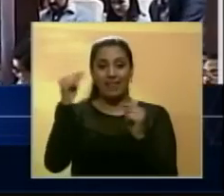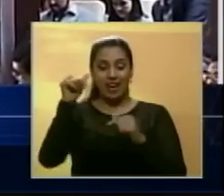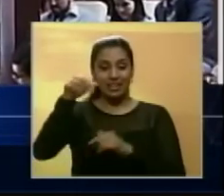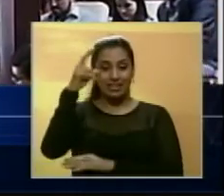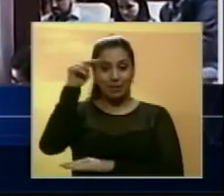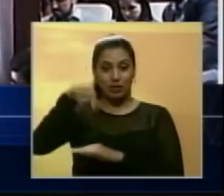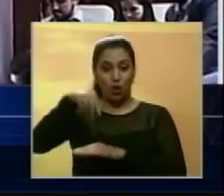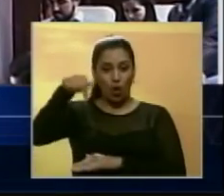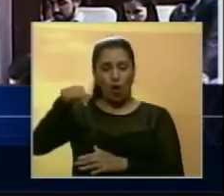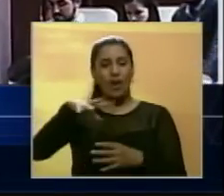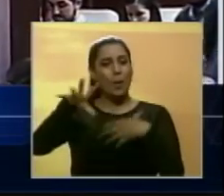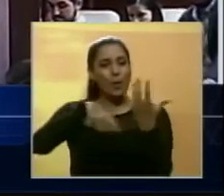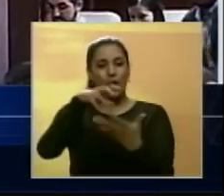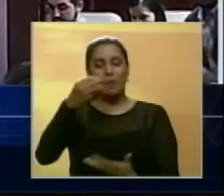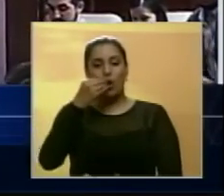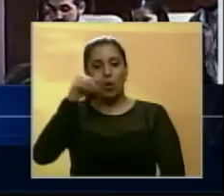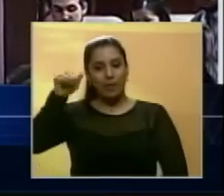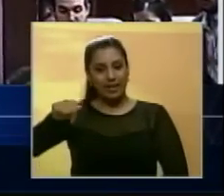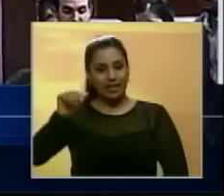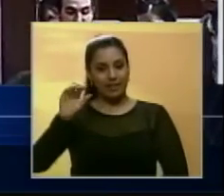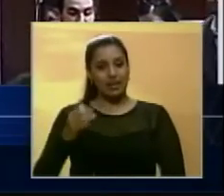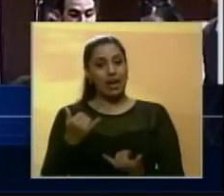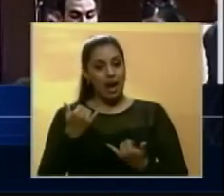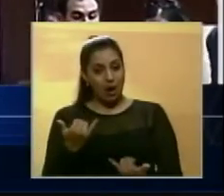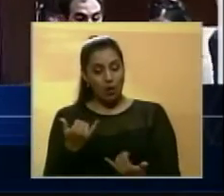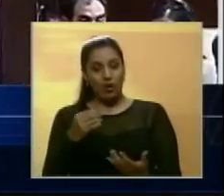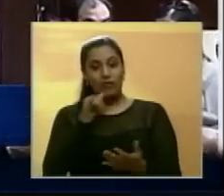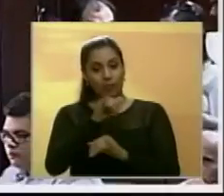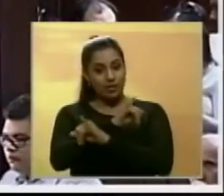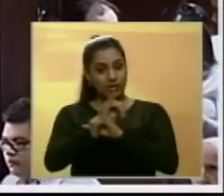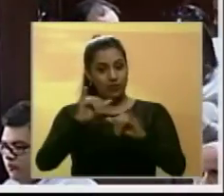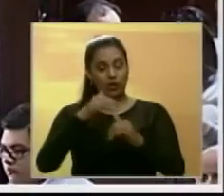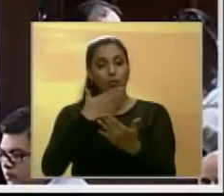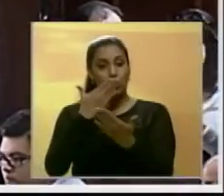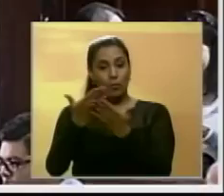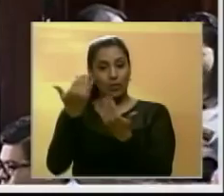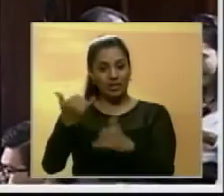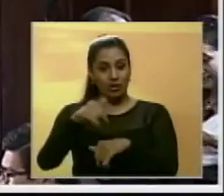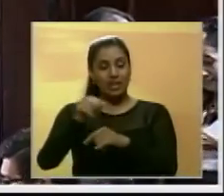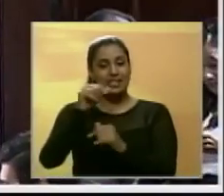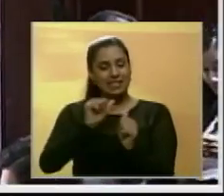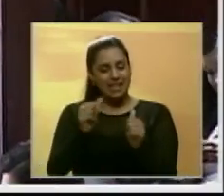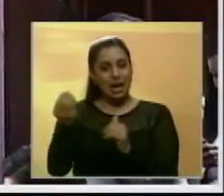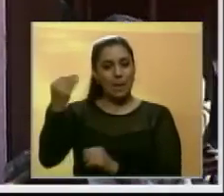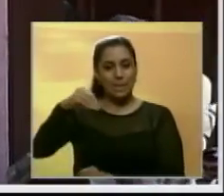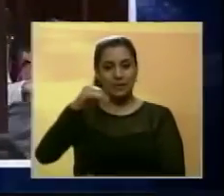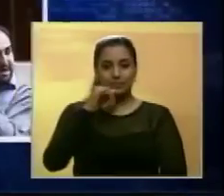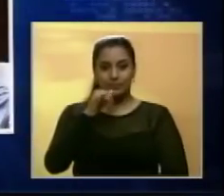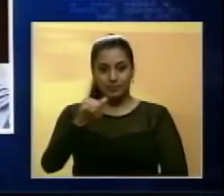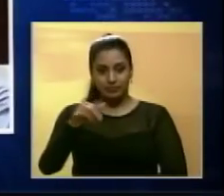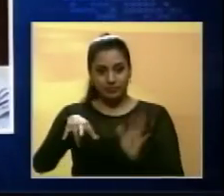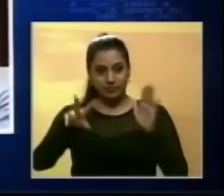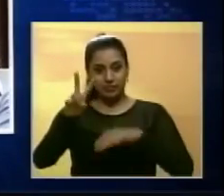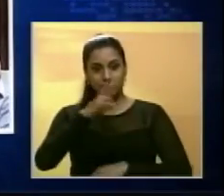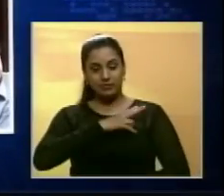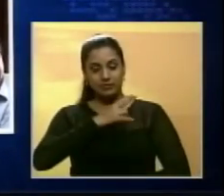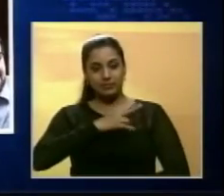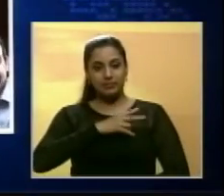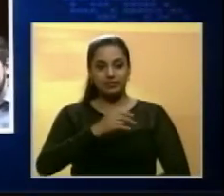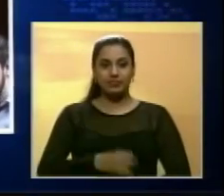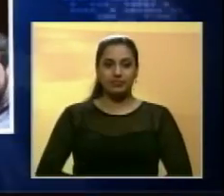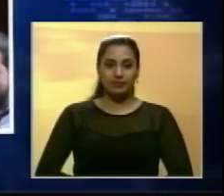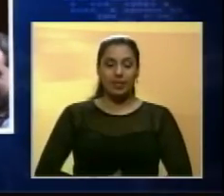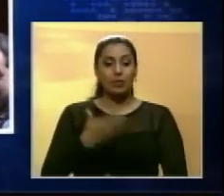la situación de los alimentos en el país. Es la información que podemos presentarles hasta el momento. Sigan con más de la emisión meridiana de Noticiero